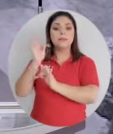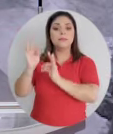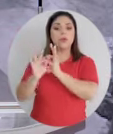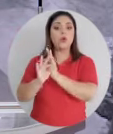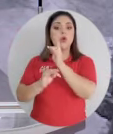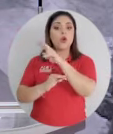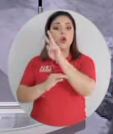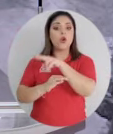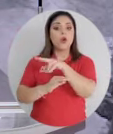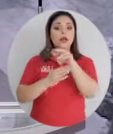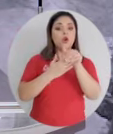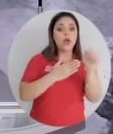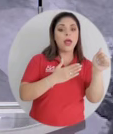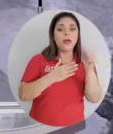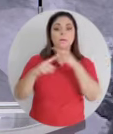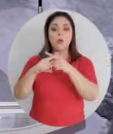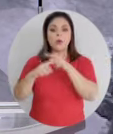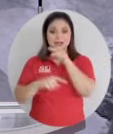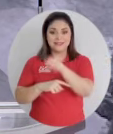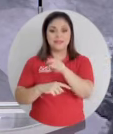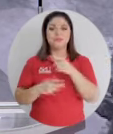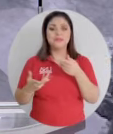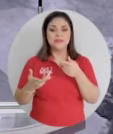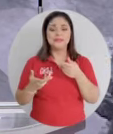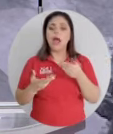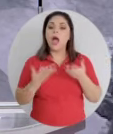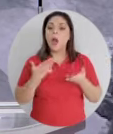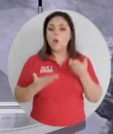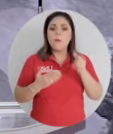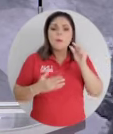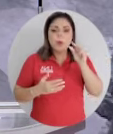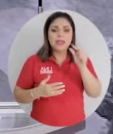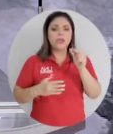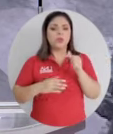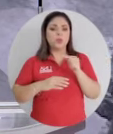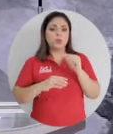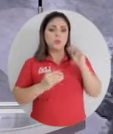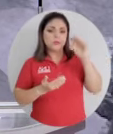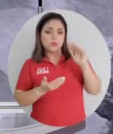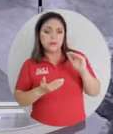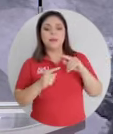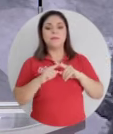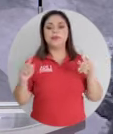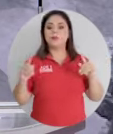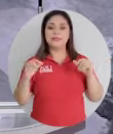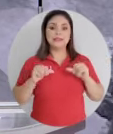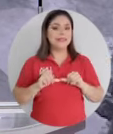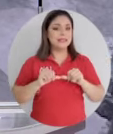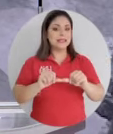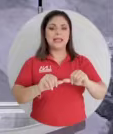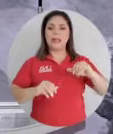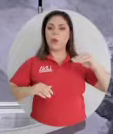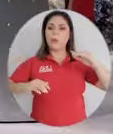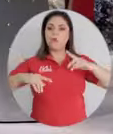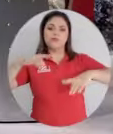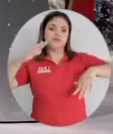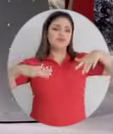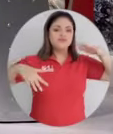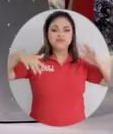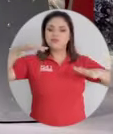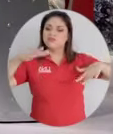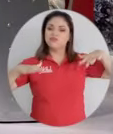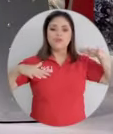que hacia fin de año, ¿verdad?, ha entrado ahí en un proceso de recuperación, no deja de tener un comportamiento un poco inestable.